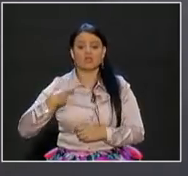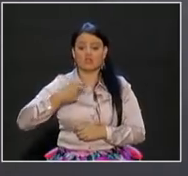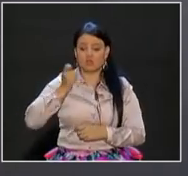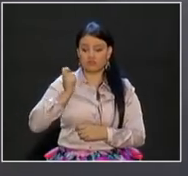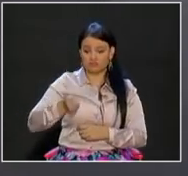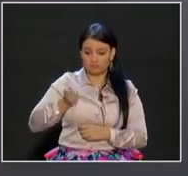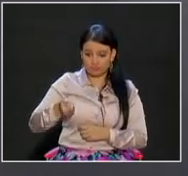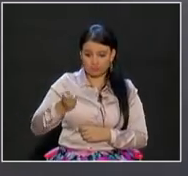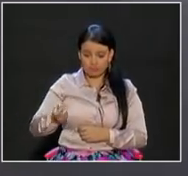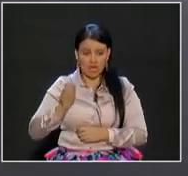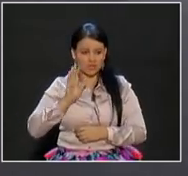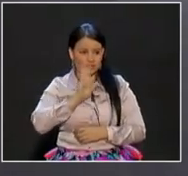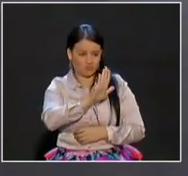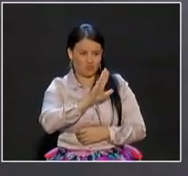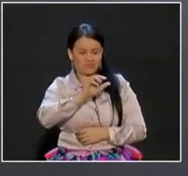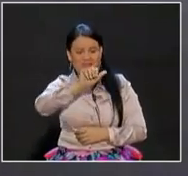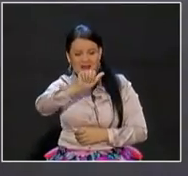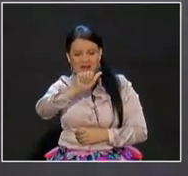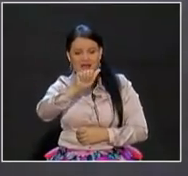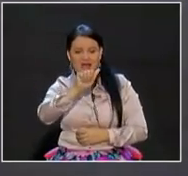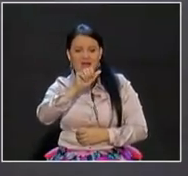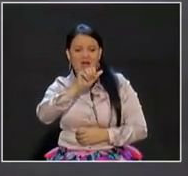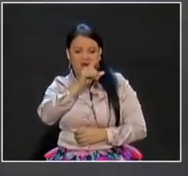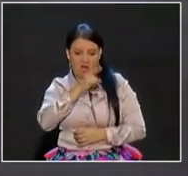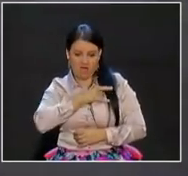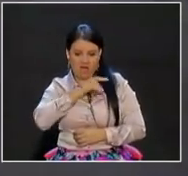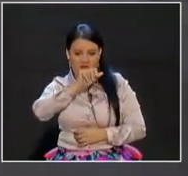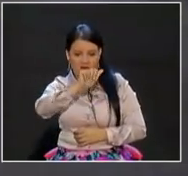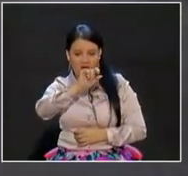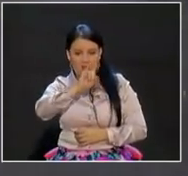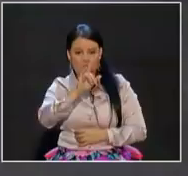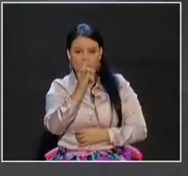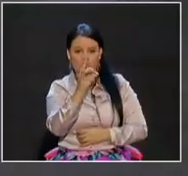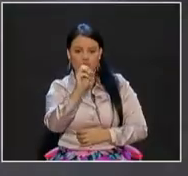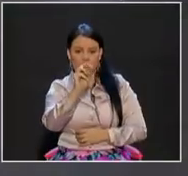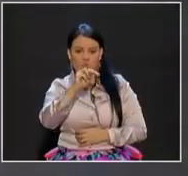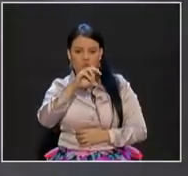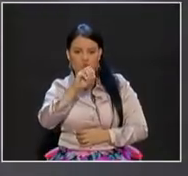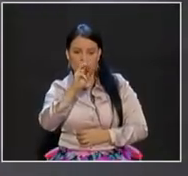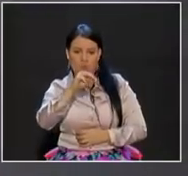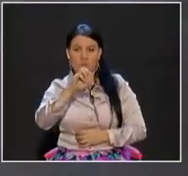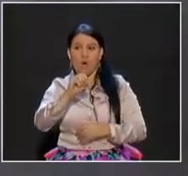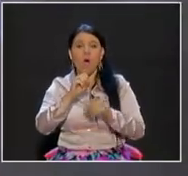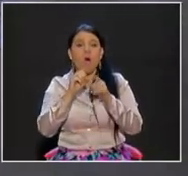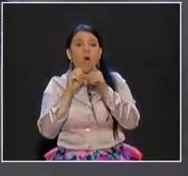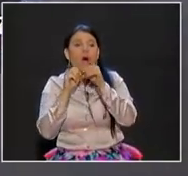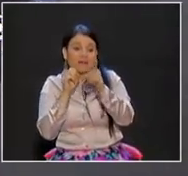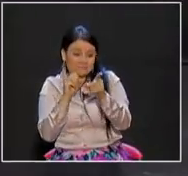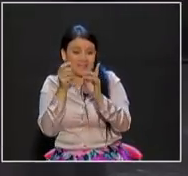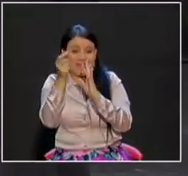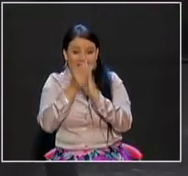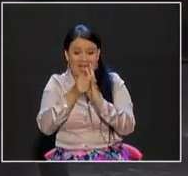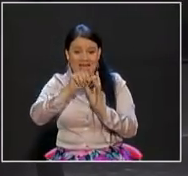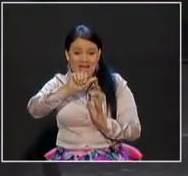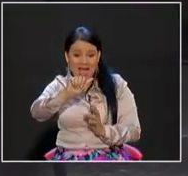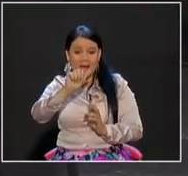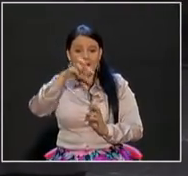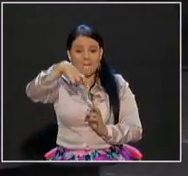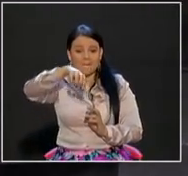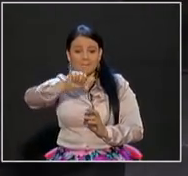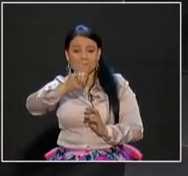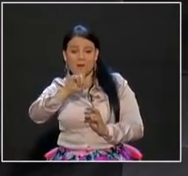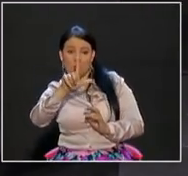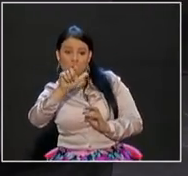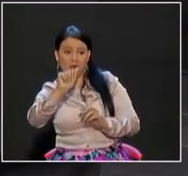universidad autónoma latinoamericana estoy casado con paula andrea gómez franco estamos esperando pedro juan con 28 semanas de